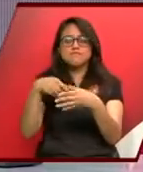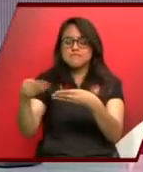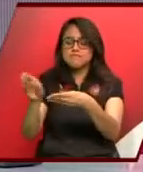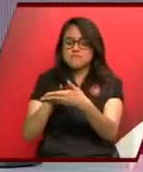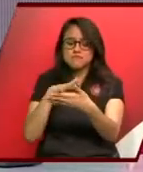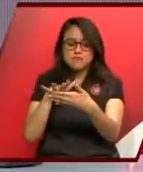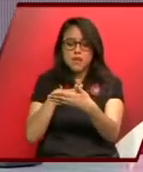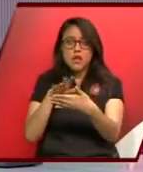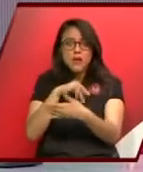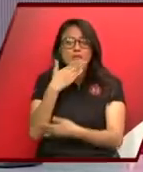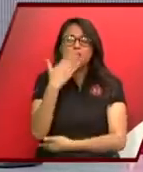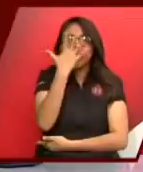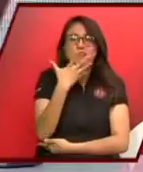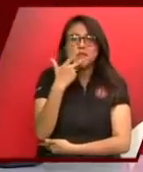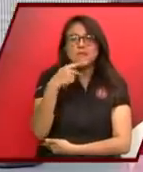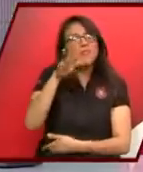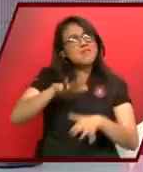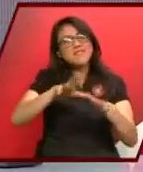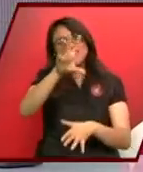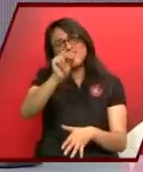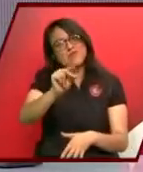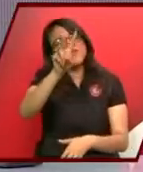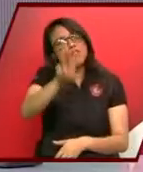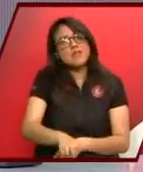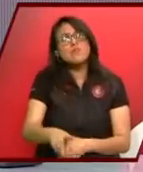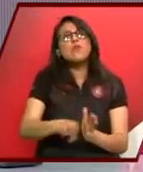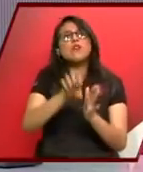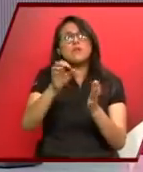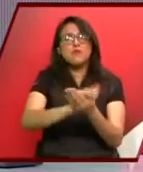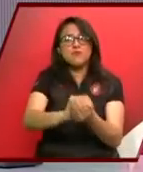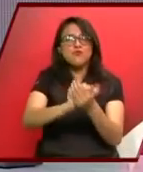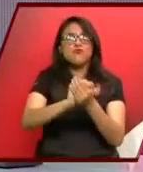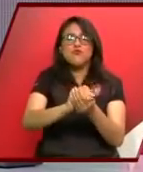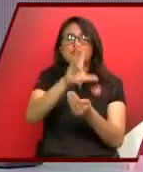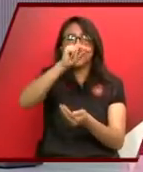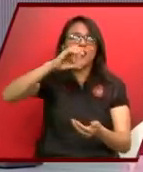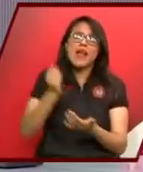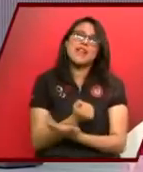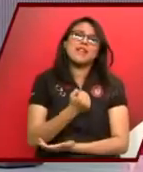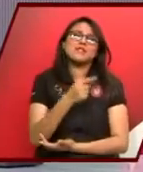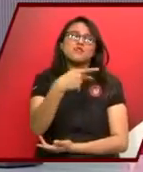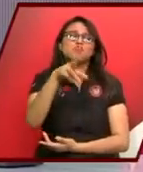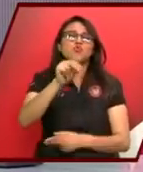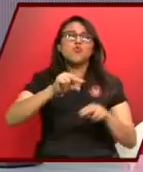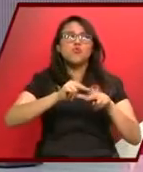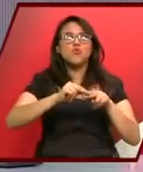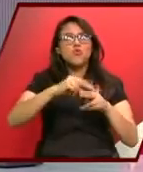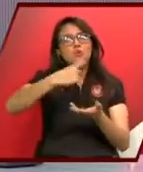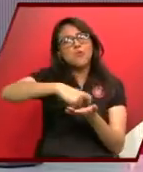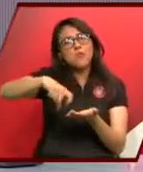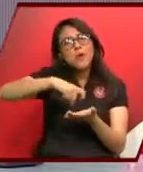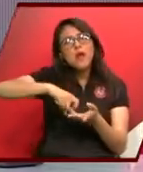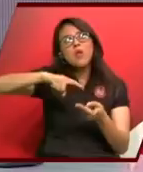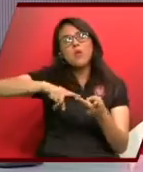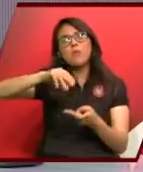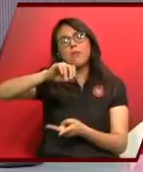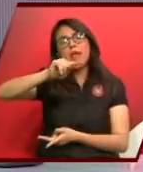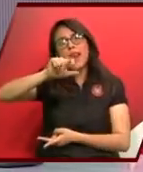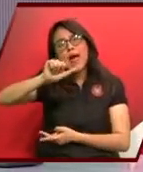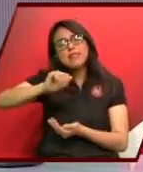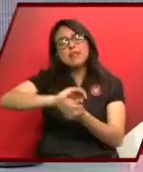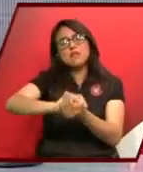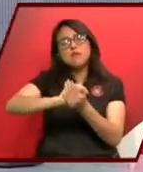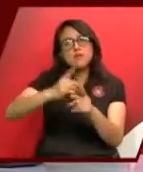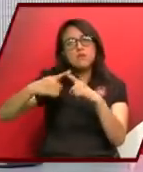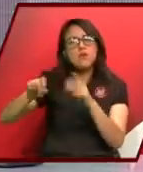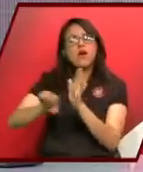bonitas, pero no son ciertas. Usted no puede ganar un sorteo si no compra un billete de lotería o un melate. Usted no